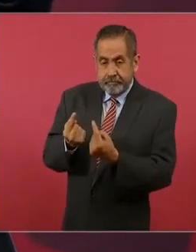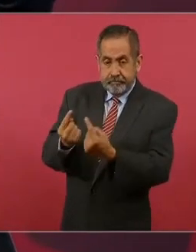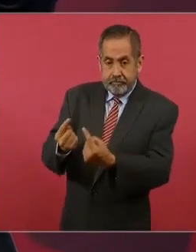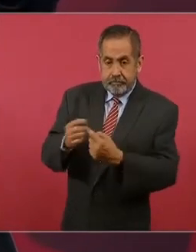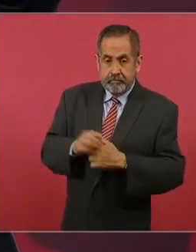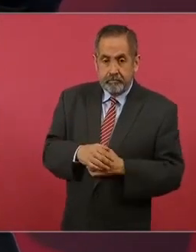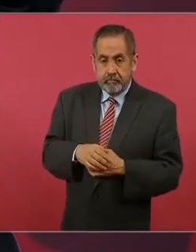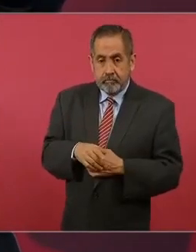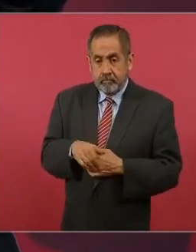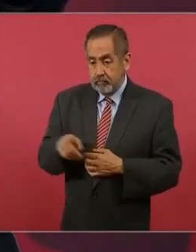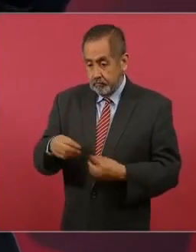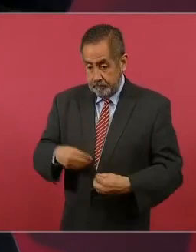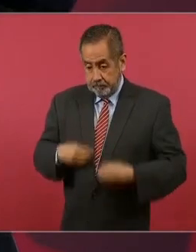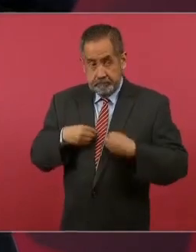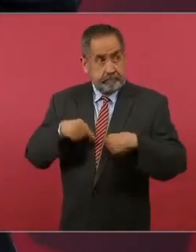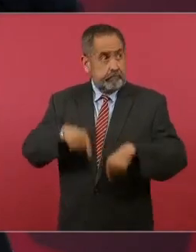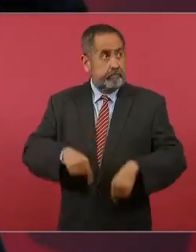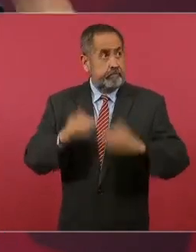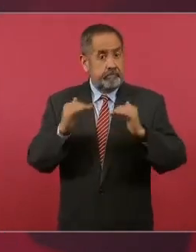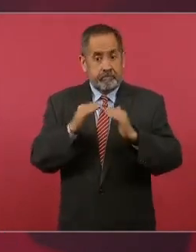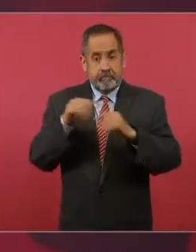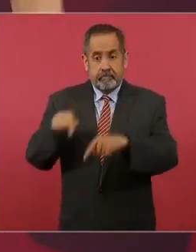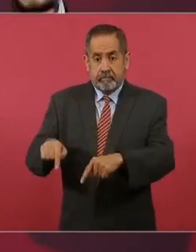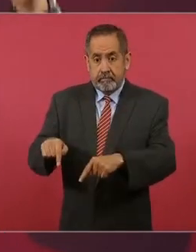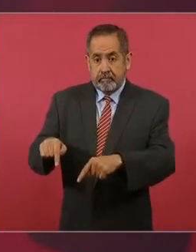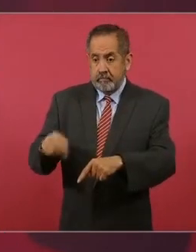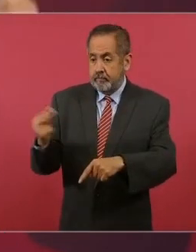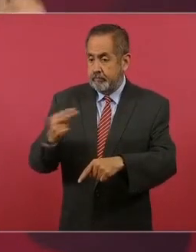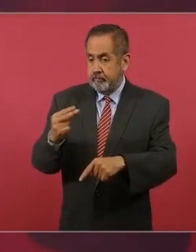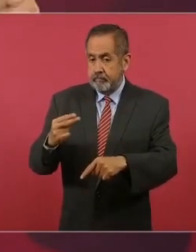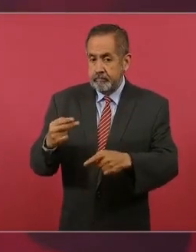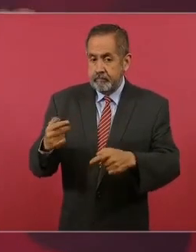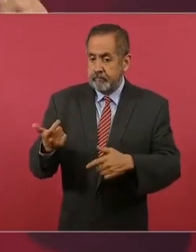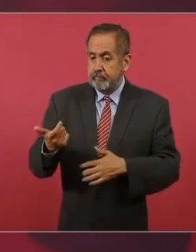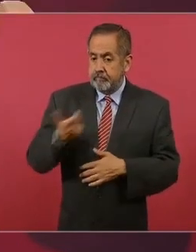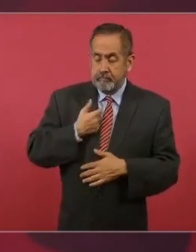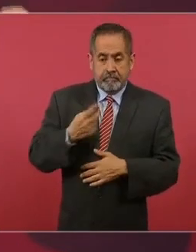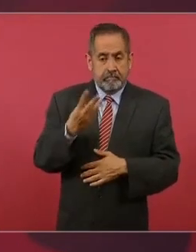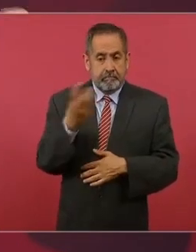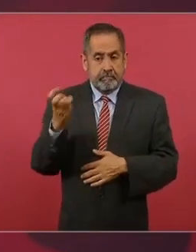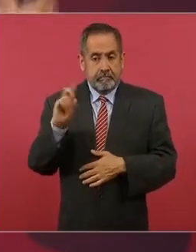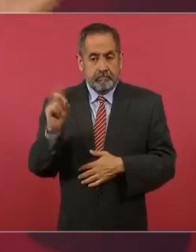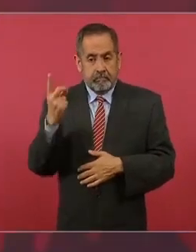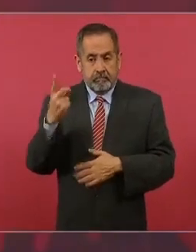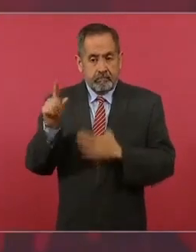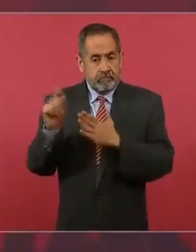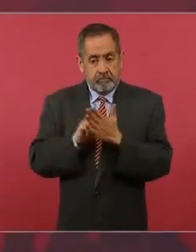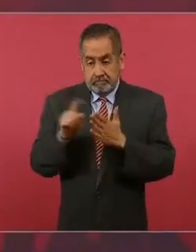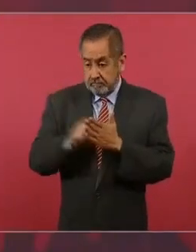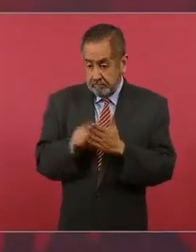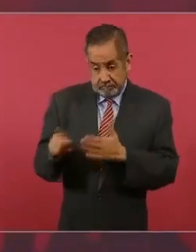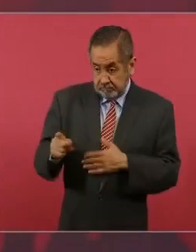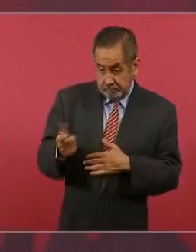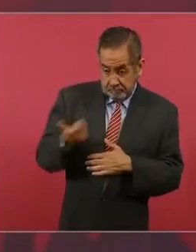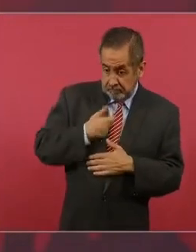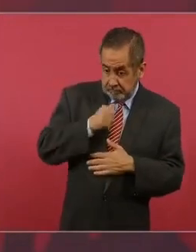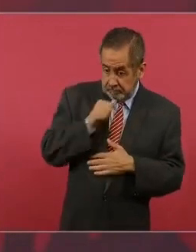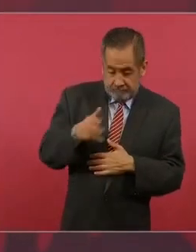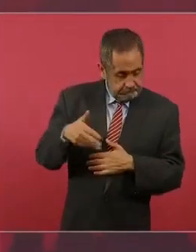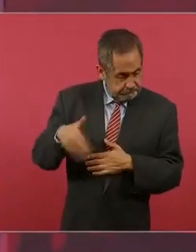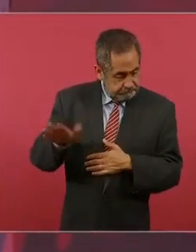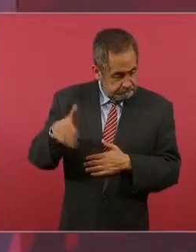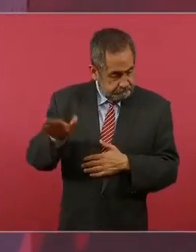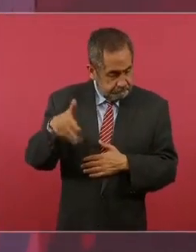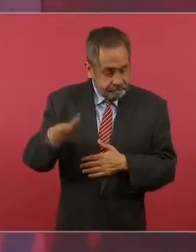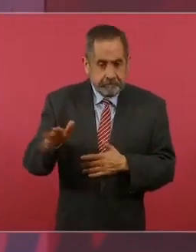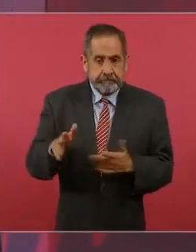van a seguir viviendo aquí en la casa, pero necesitan aportar $300 mensuales, si no, ahuequen